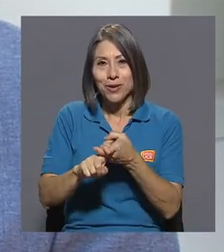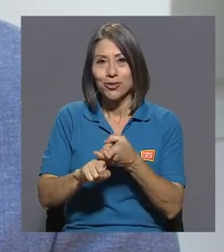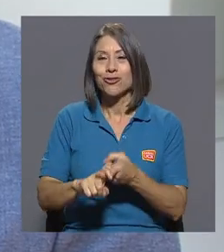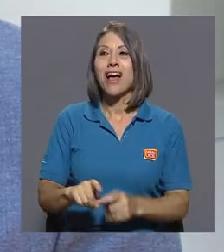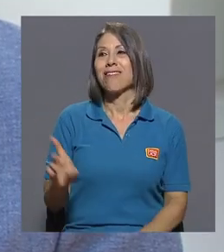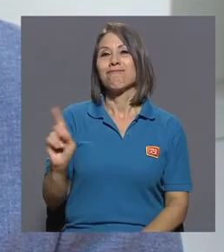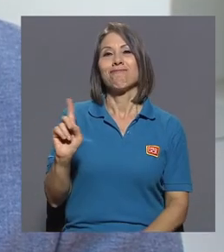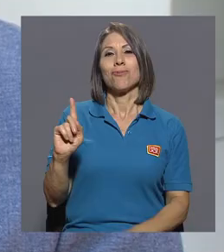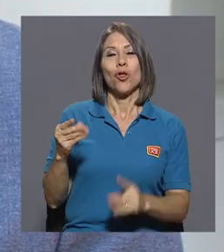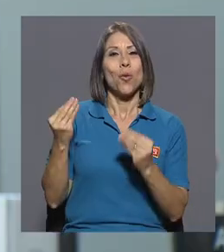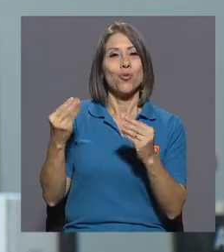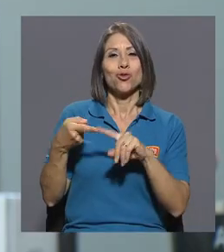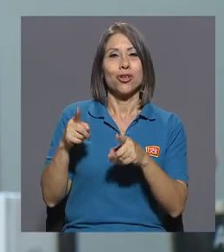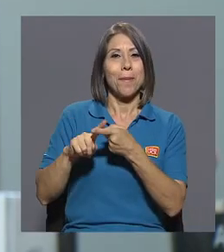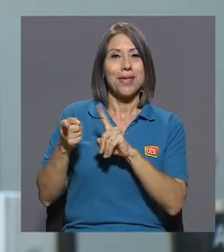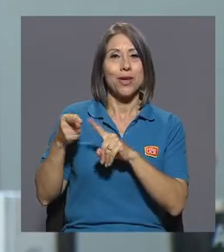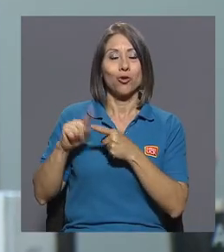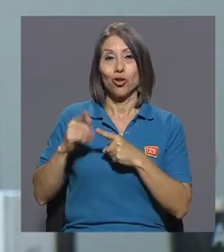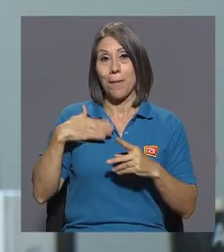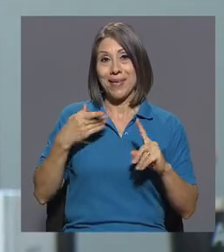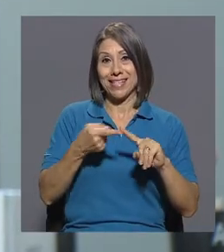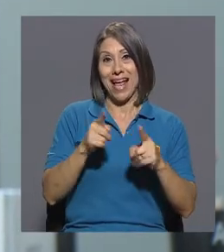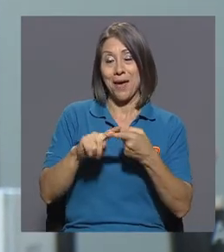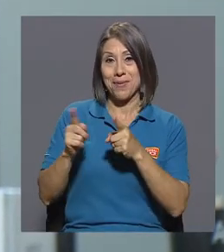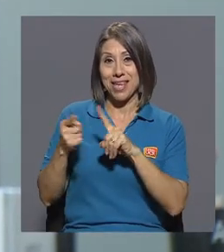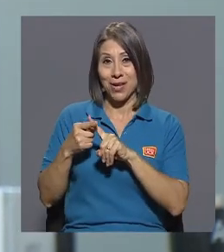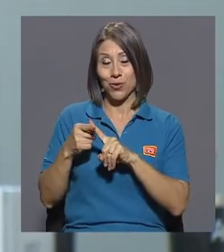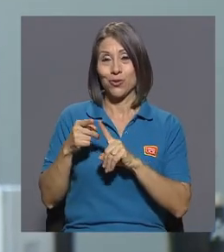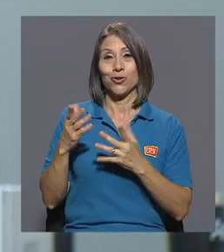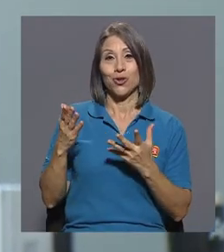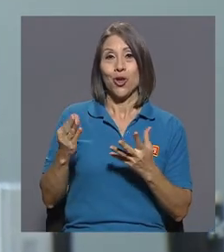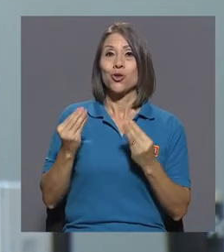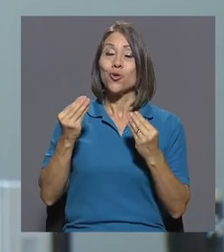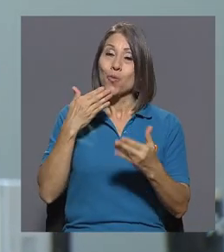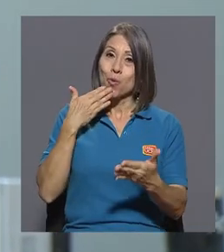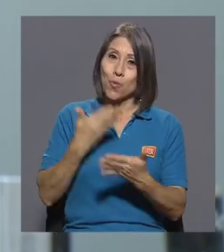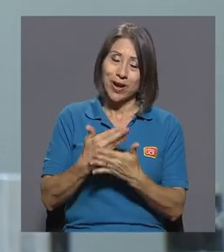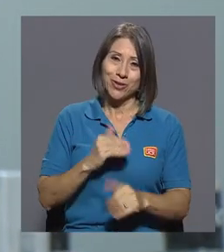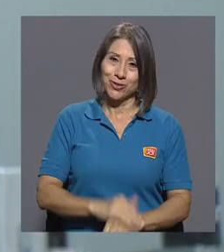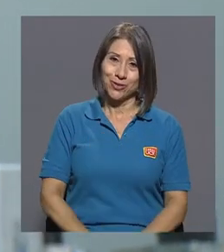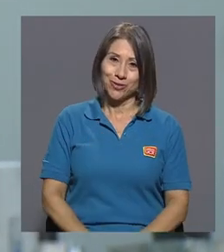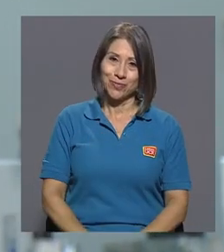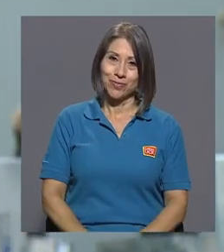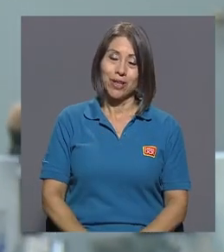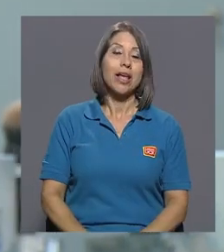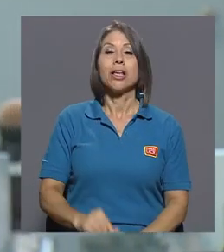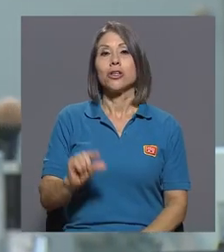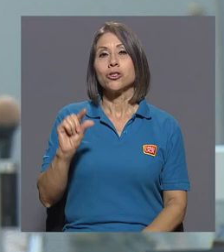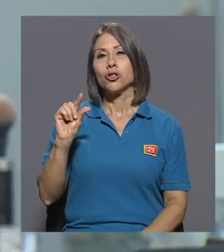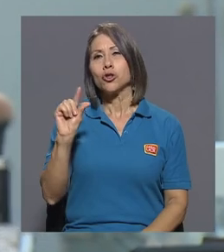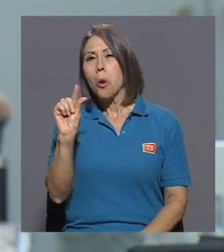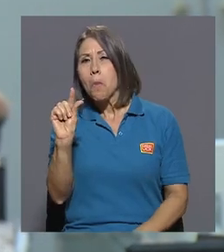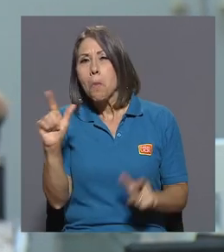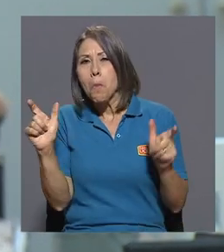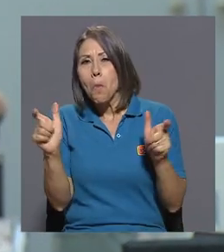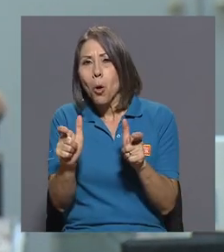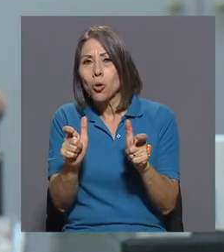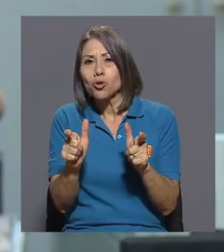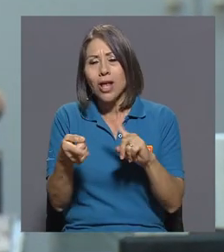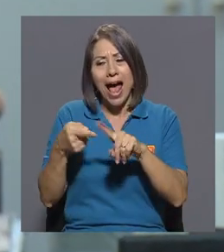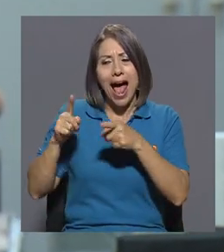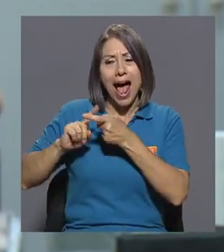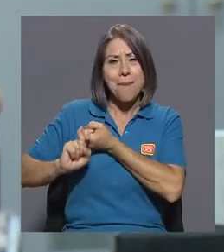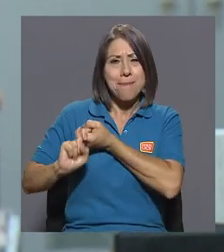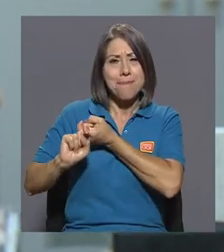lo menos los amigos que tengo son muy buenos, son pocos, son amigos de años, ¿verdad?